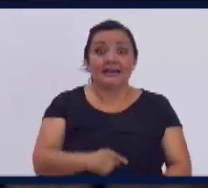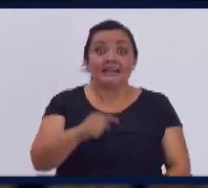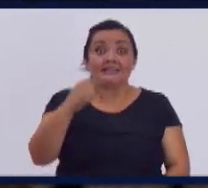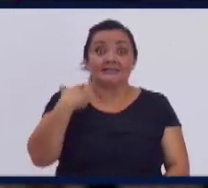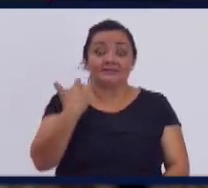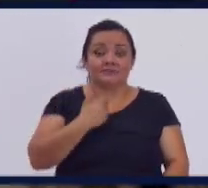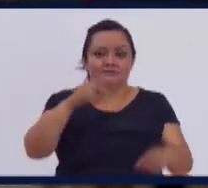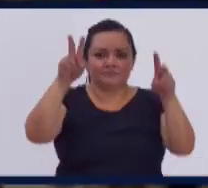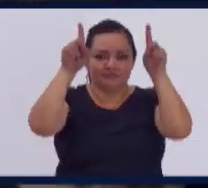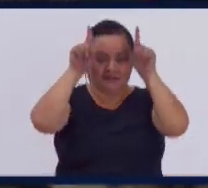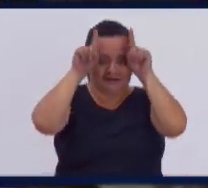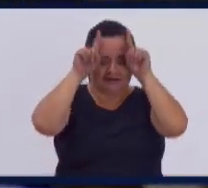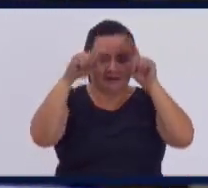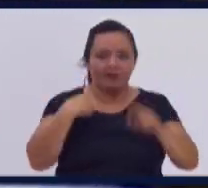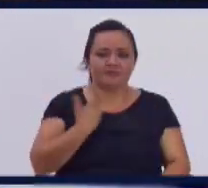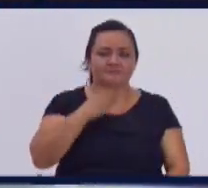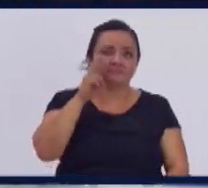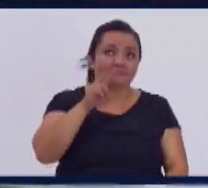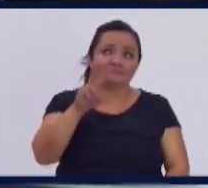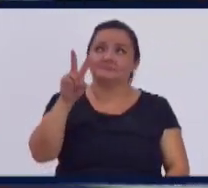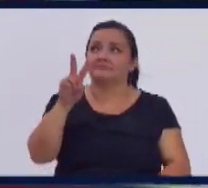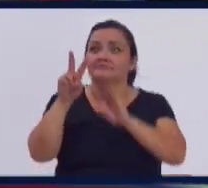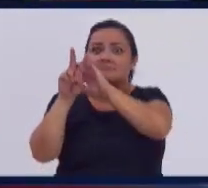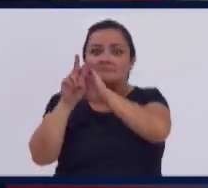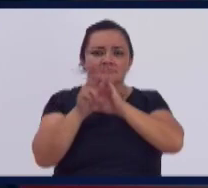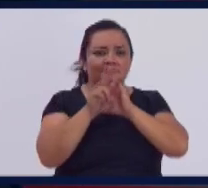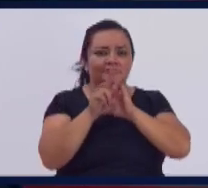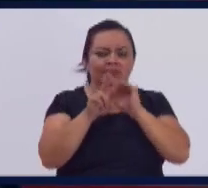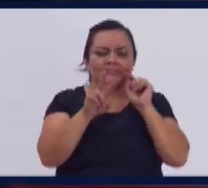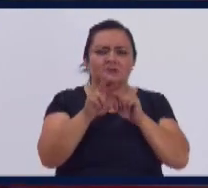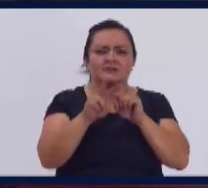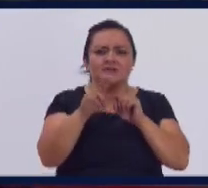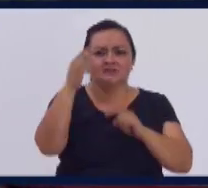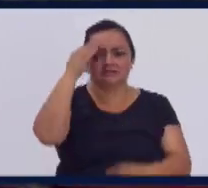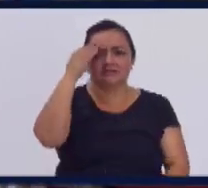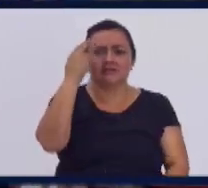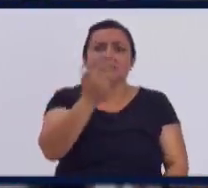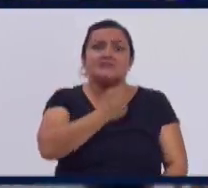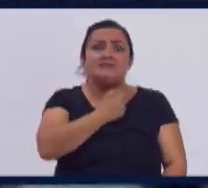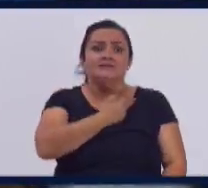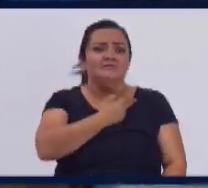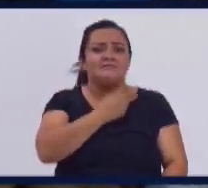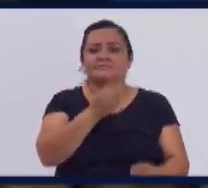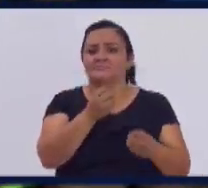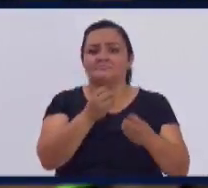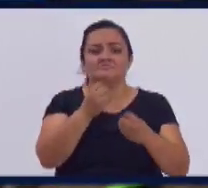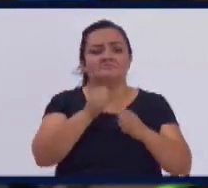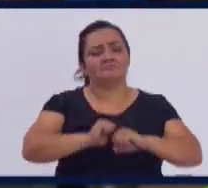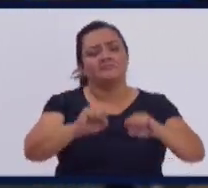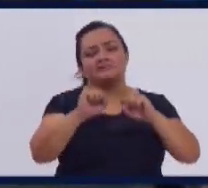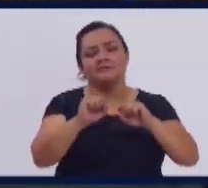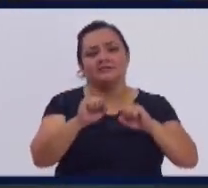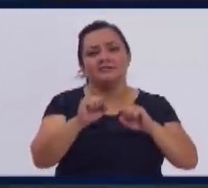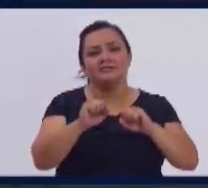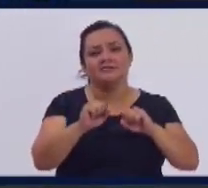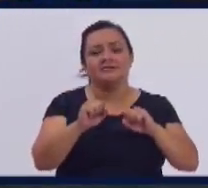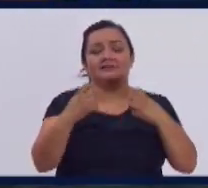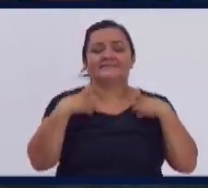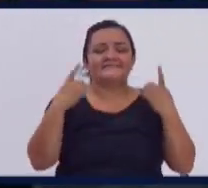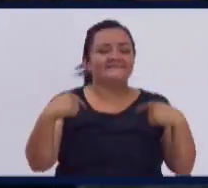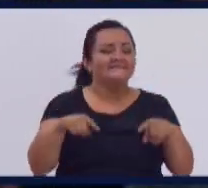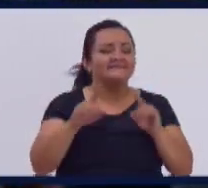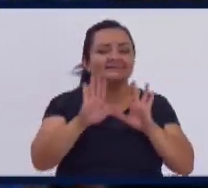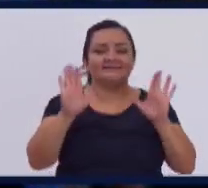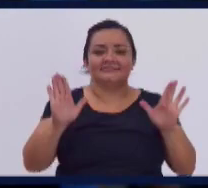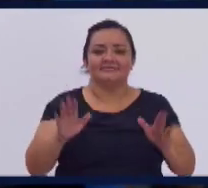que quitemos la vista de él, los resultados ya se saben cuáles son. La paga del pecado es muerte, más la dádiva de Dios es vida eterna en